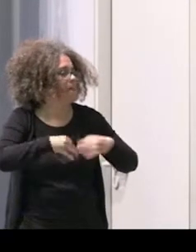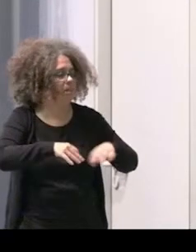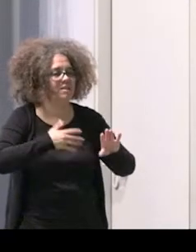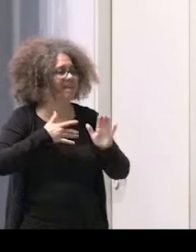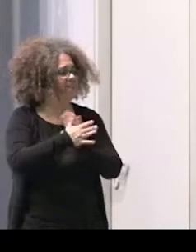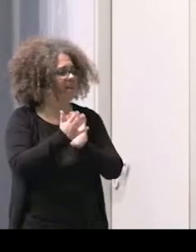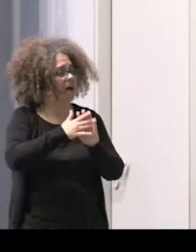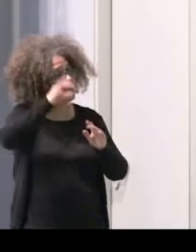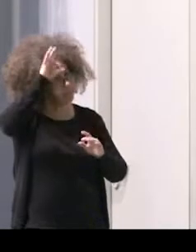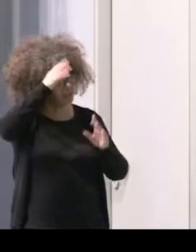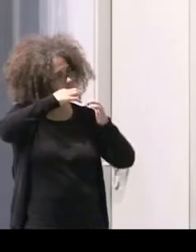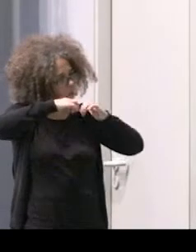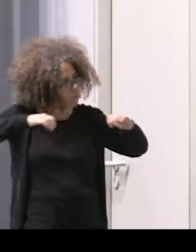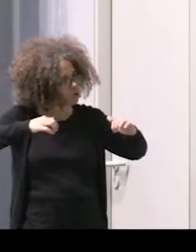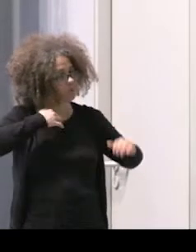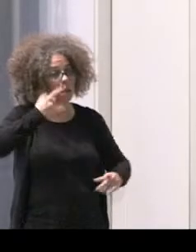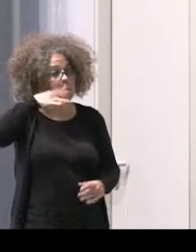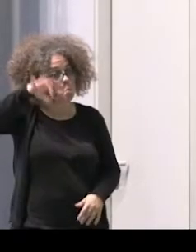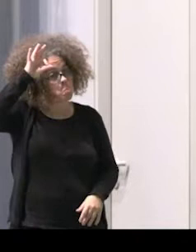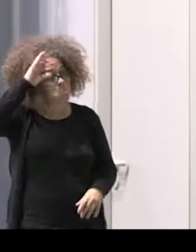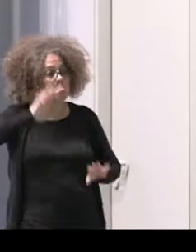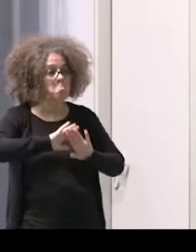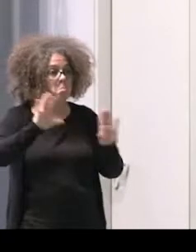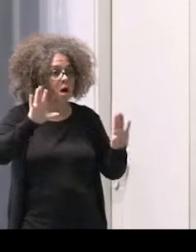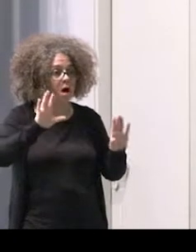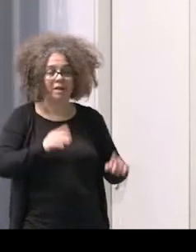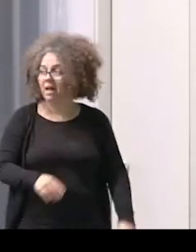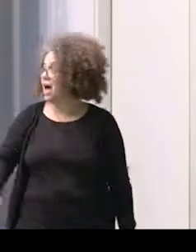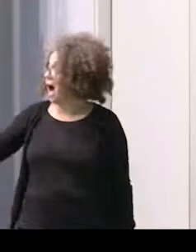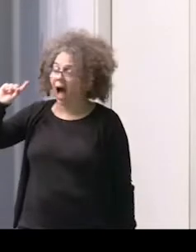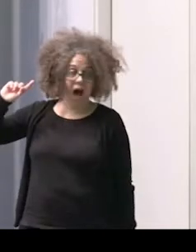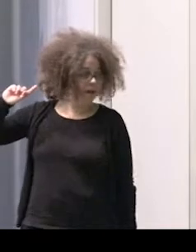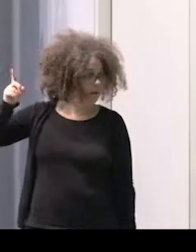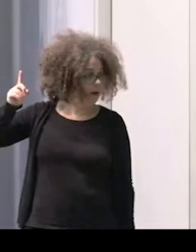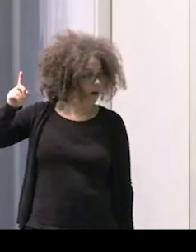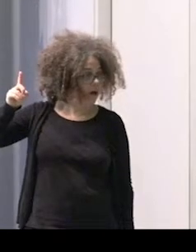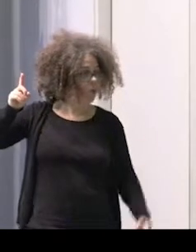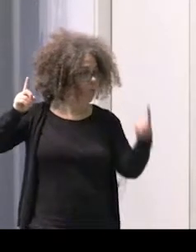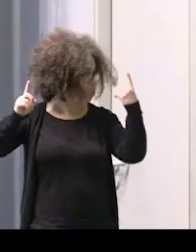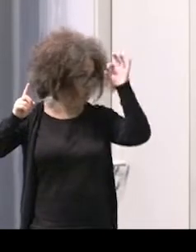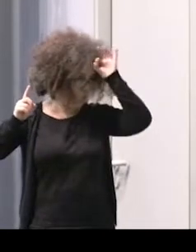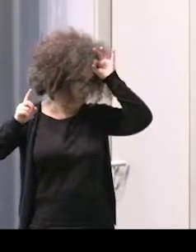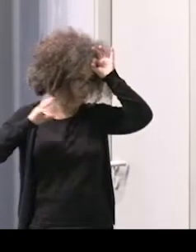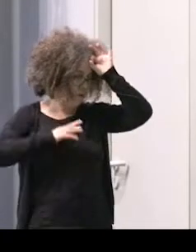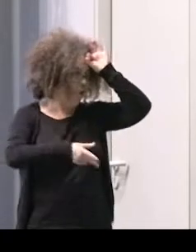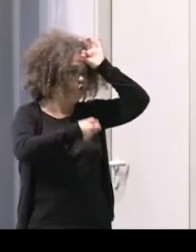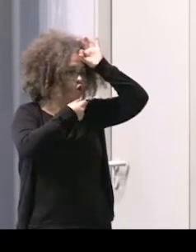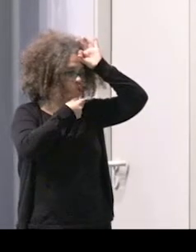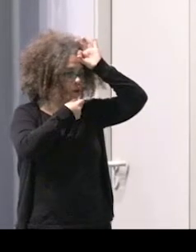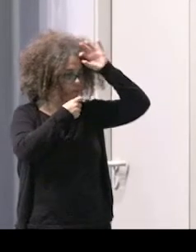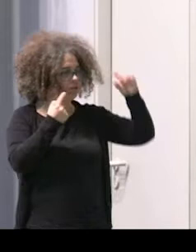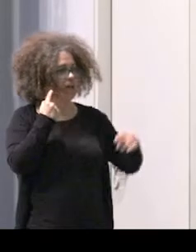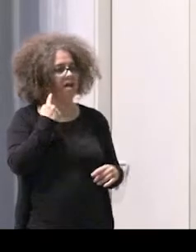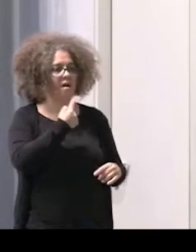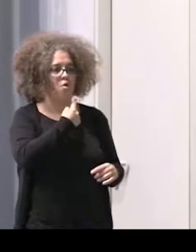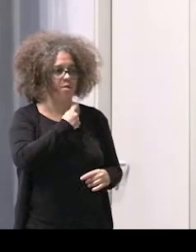separado, o en este caso de arriba, un implante solo, pero con 2 micrófonos, uno en cada oído, y en naranja